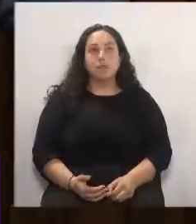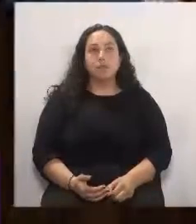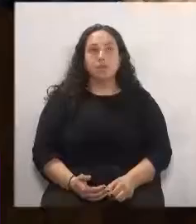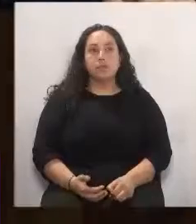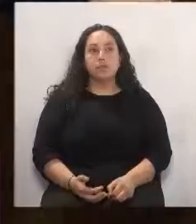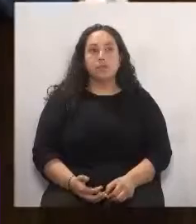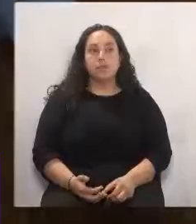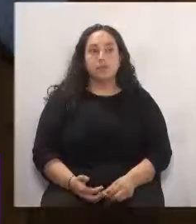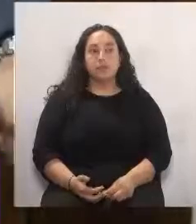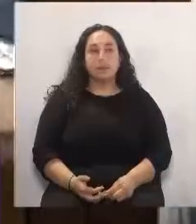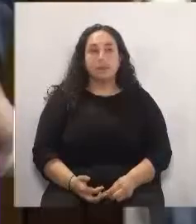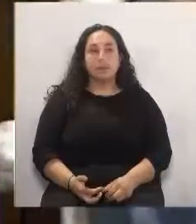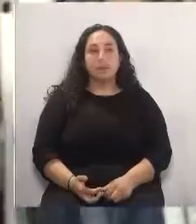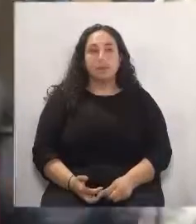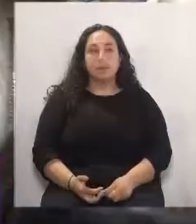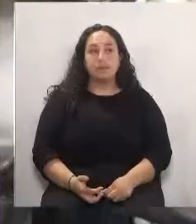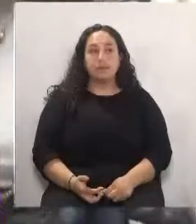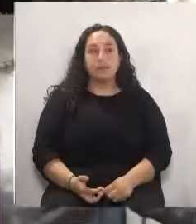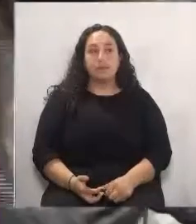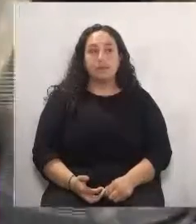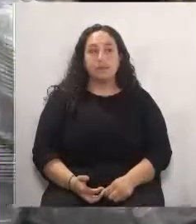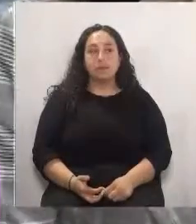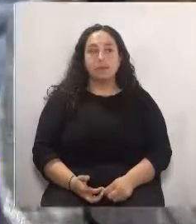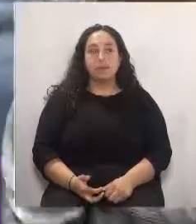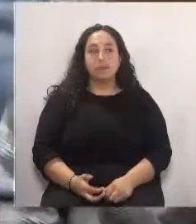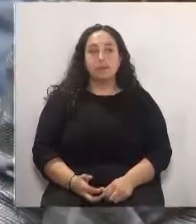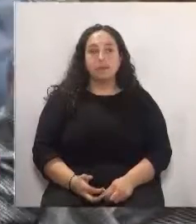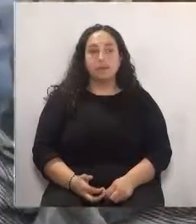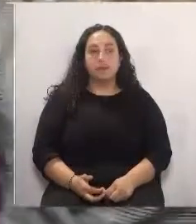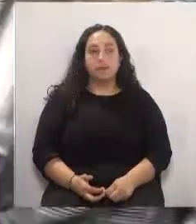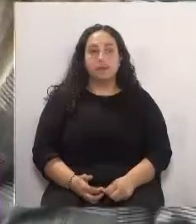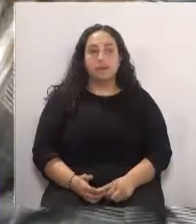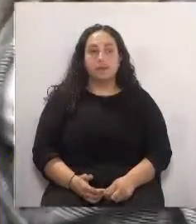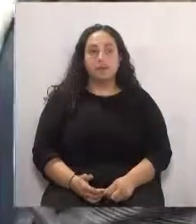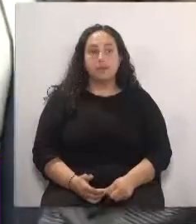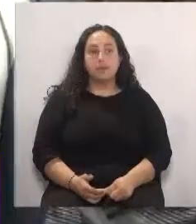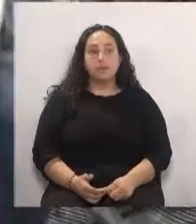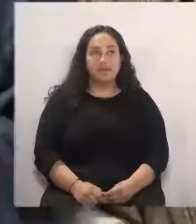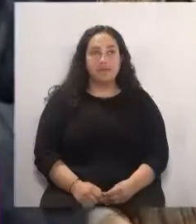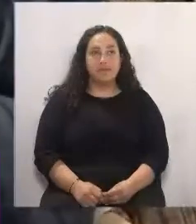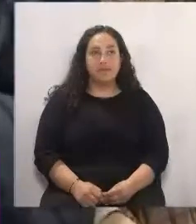si bien hoy estoy en el exterior, de los tres soy el único Maldonado y soy el único que está en el exterior.